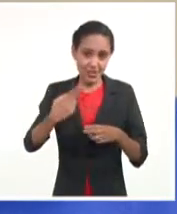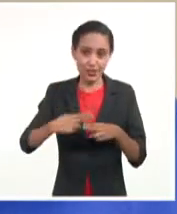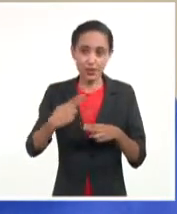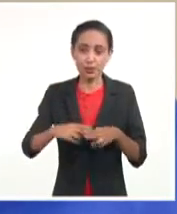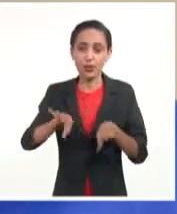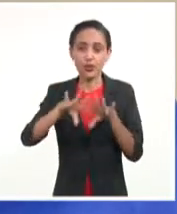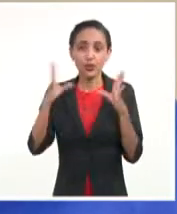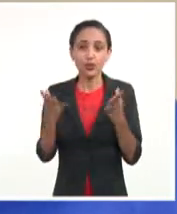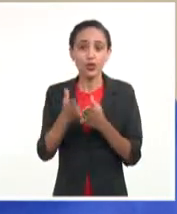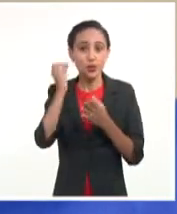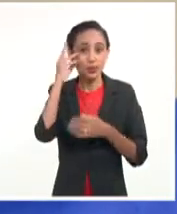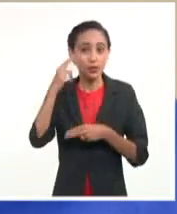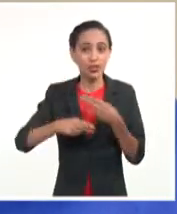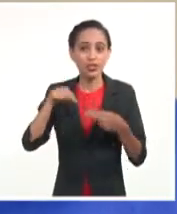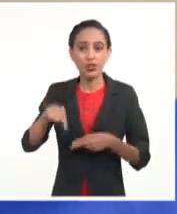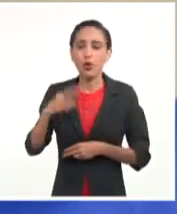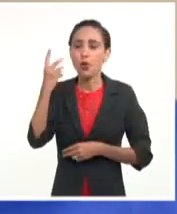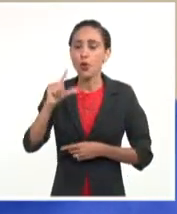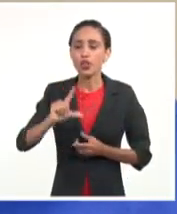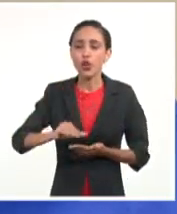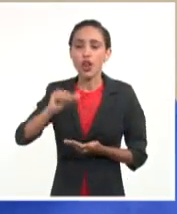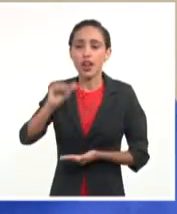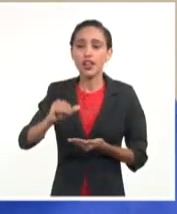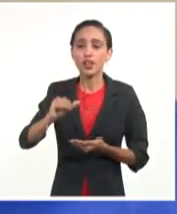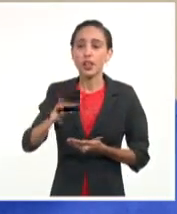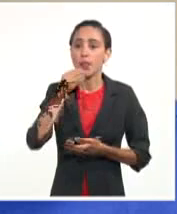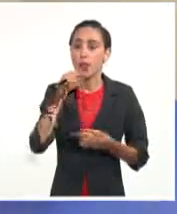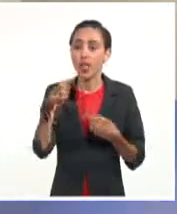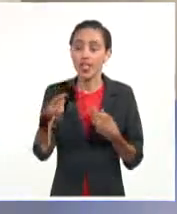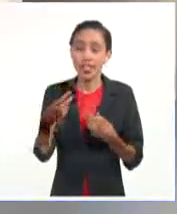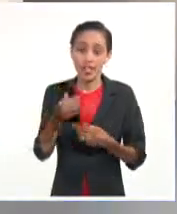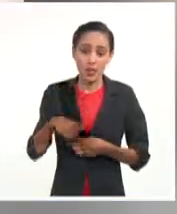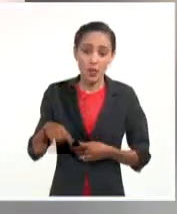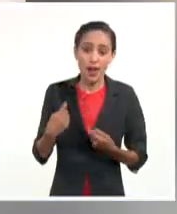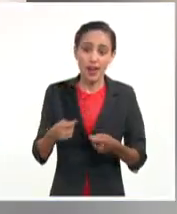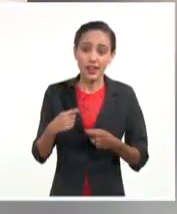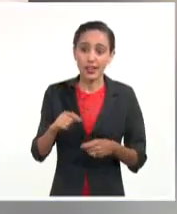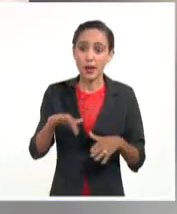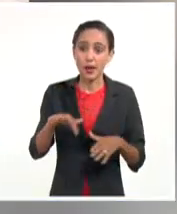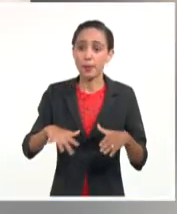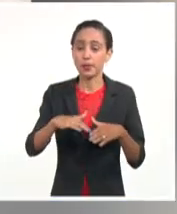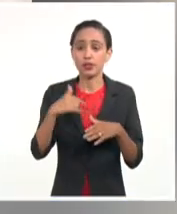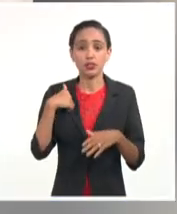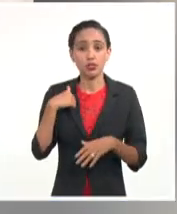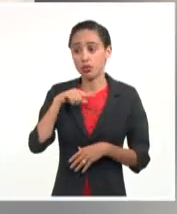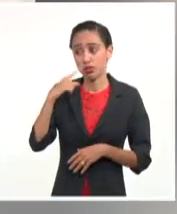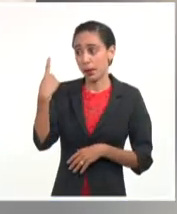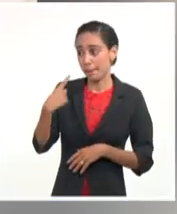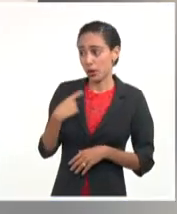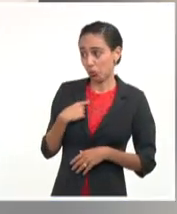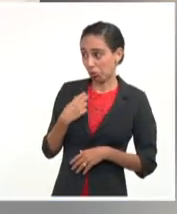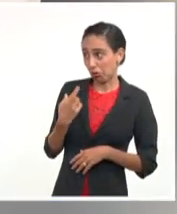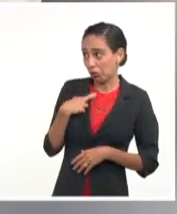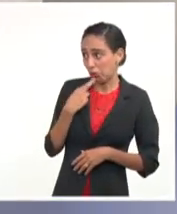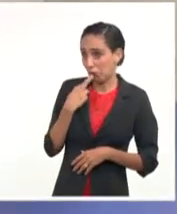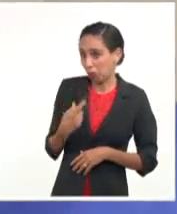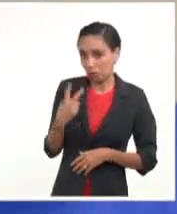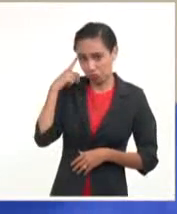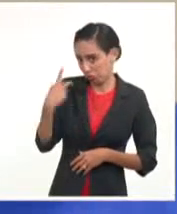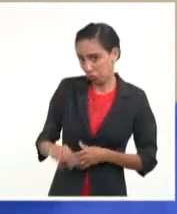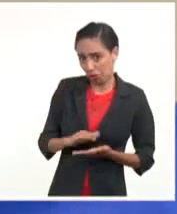todo este invento que tú has hecho aquí ahora, ¿cuántos litros por segundo gasta la presa? Digo, bueno, yo esa pregunta no se la puedo dar, yo no sé nada de